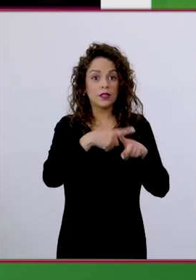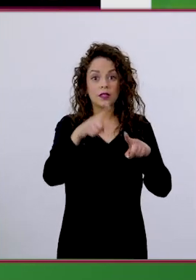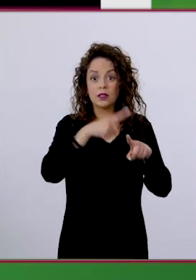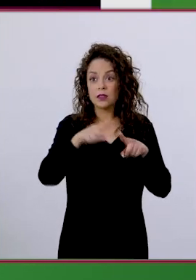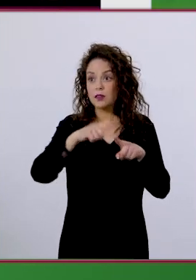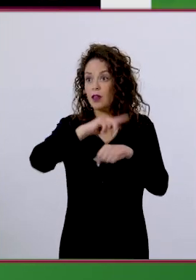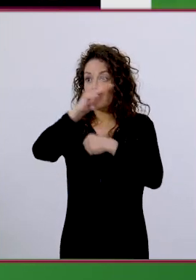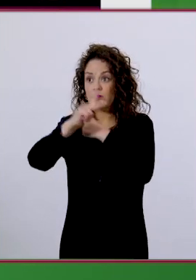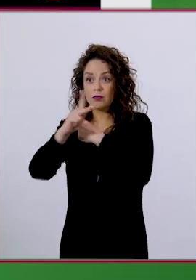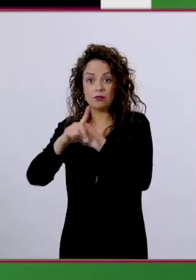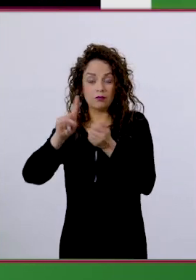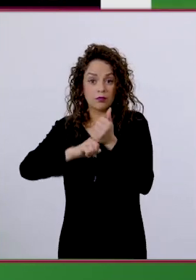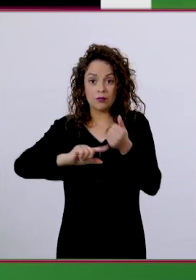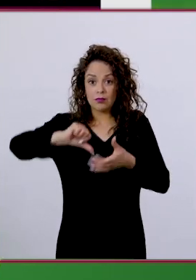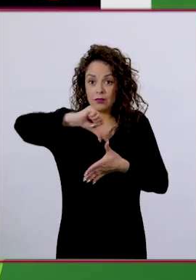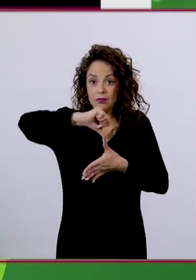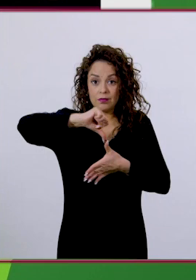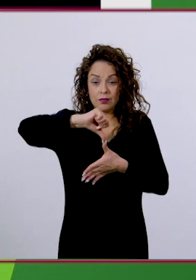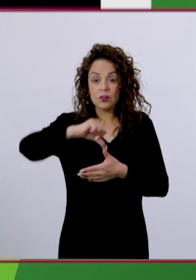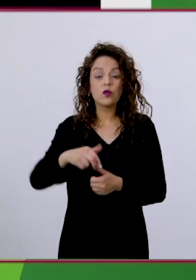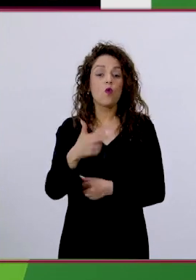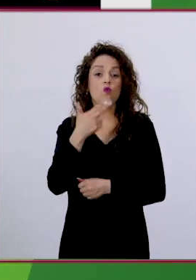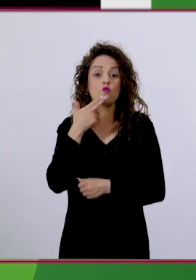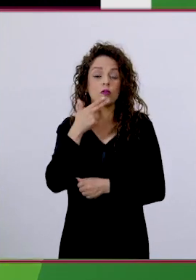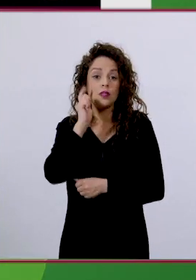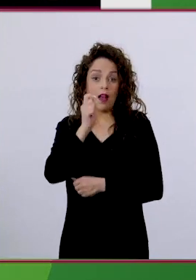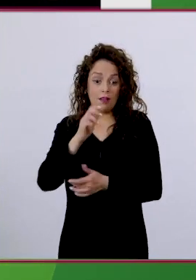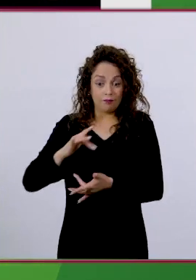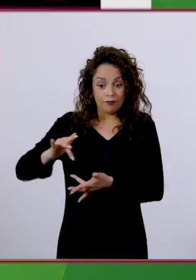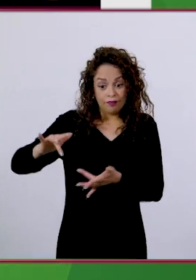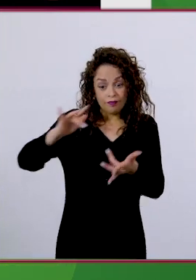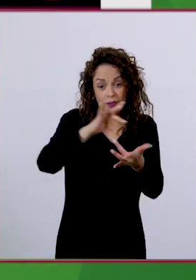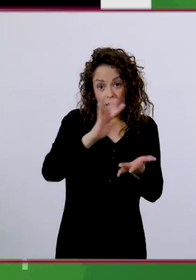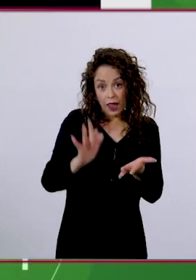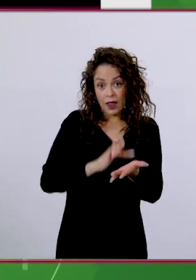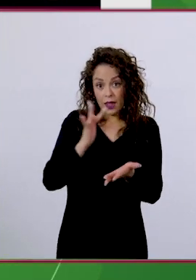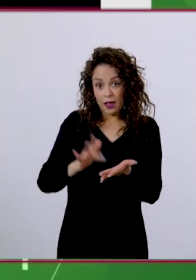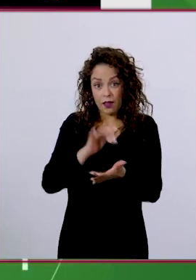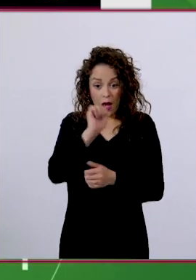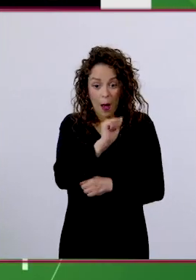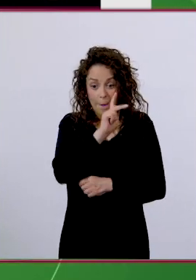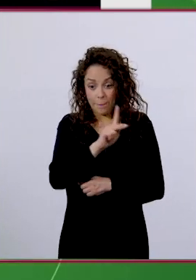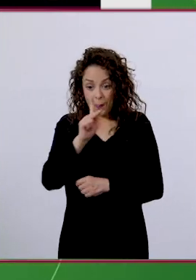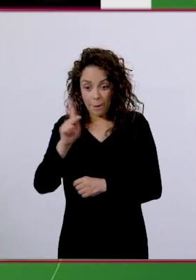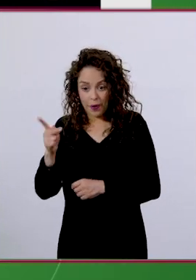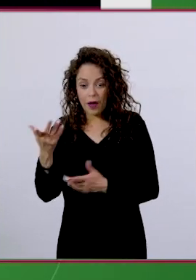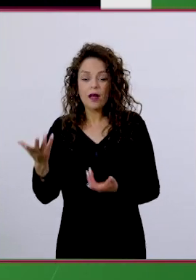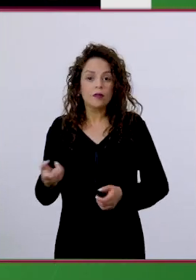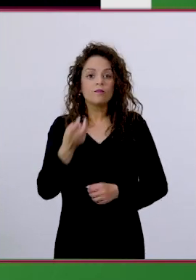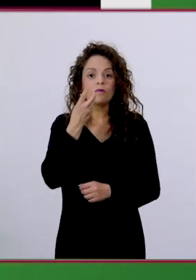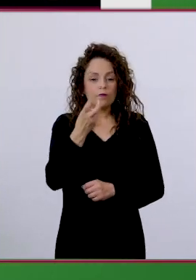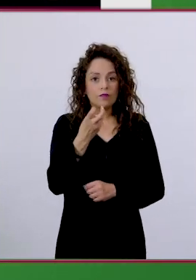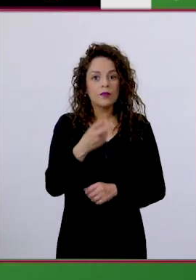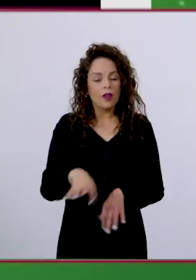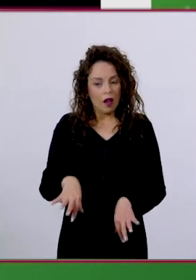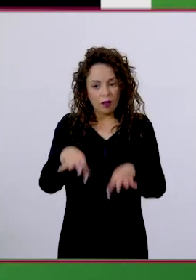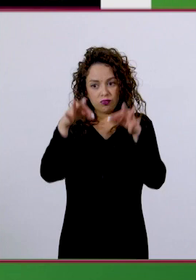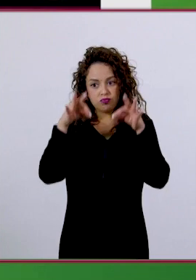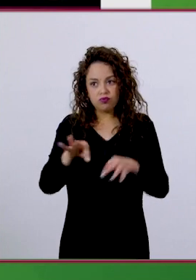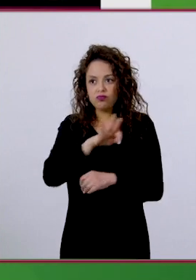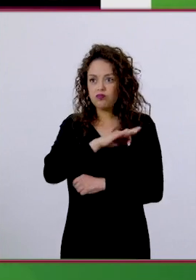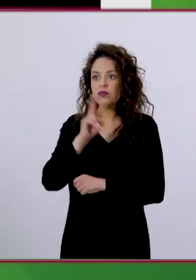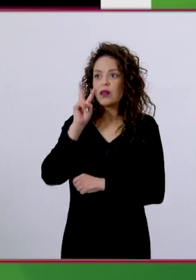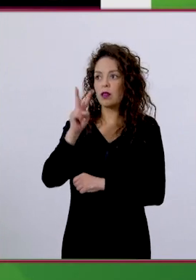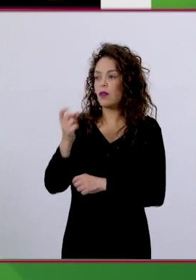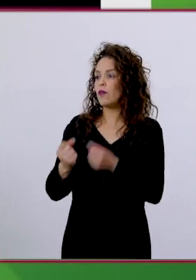decir, al utilizar plataformas digitales, pudimos hacer notar una realidad que en muchos casos se desconoce,